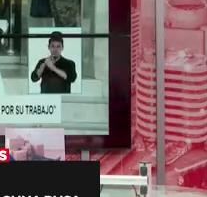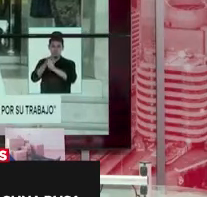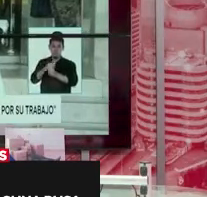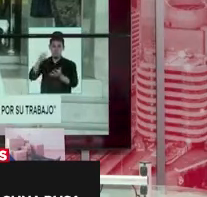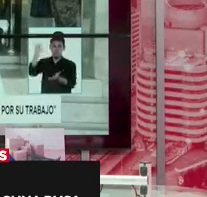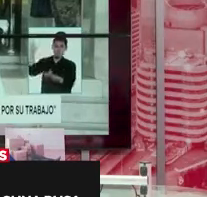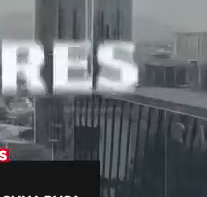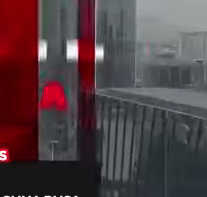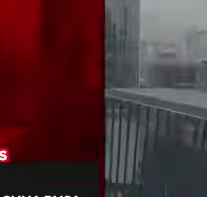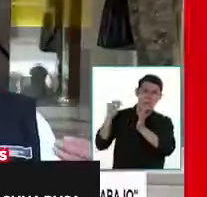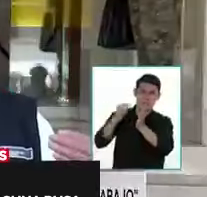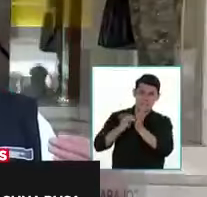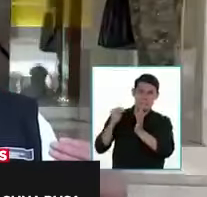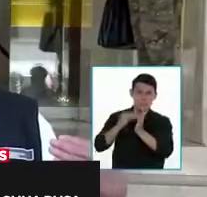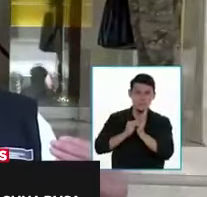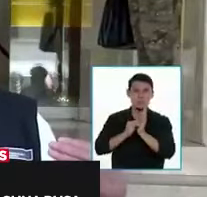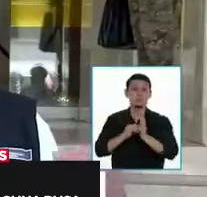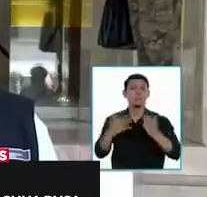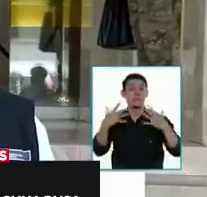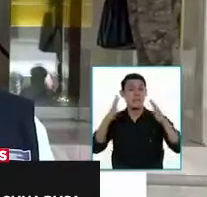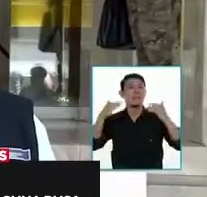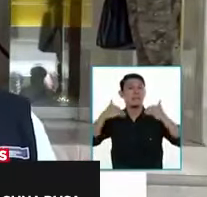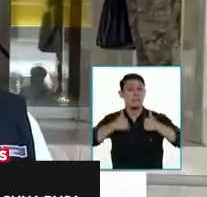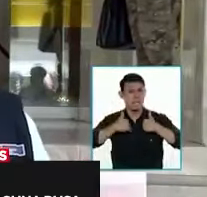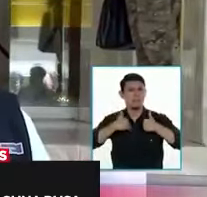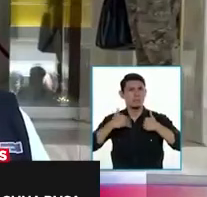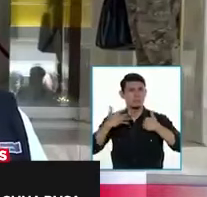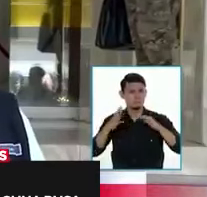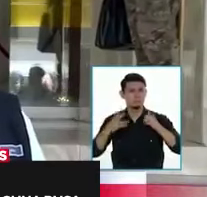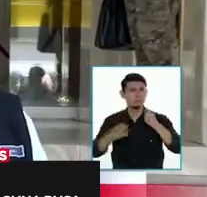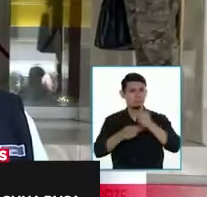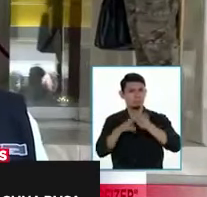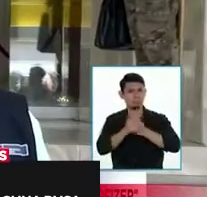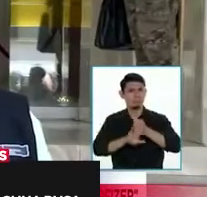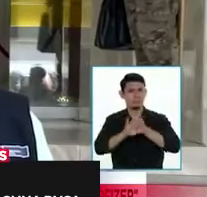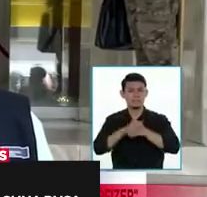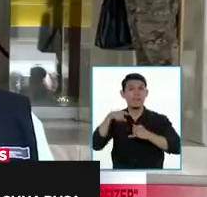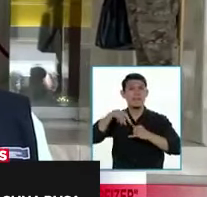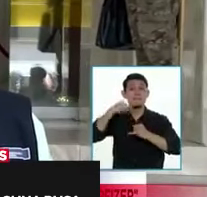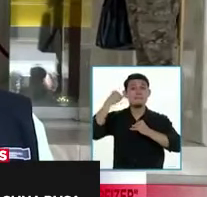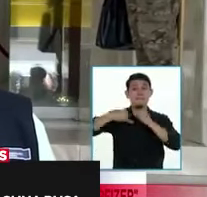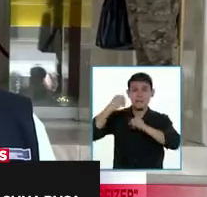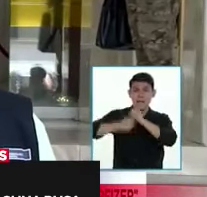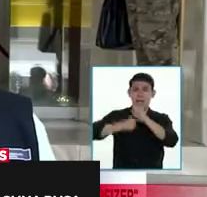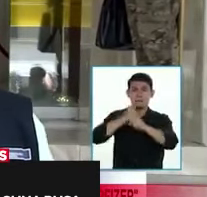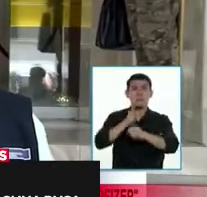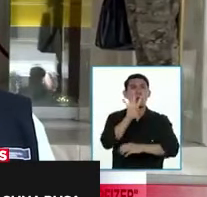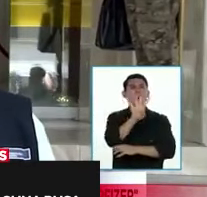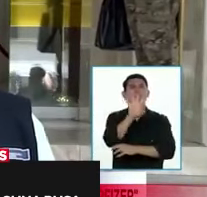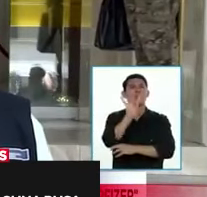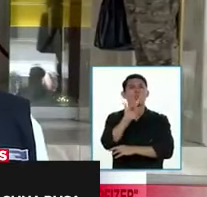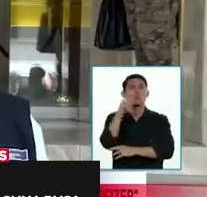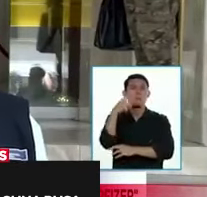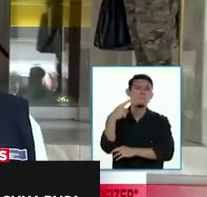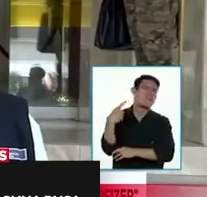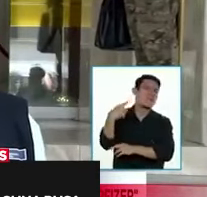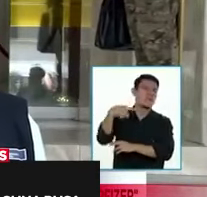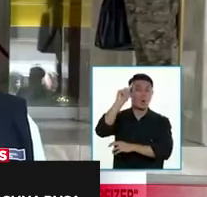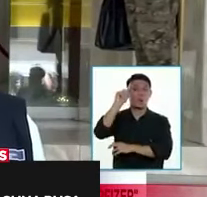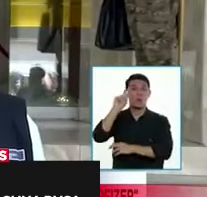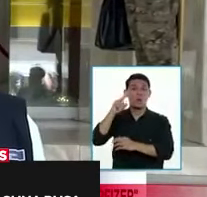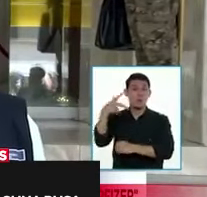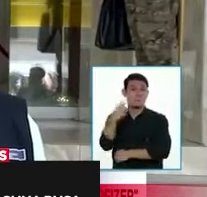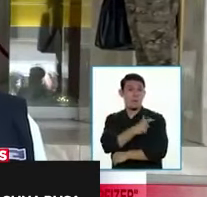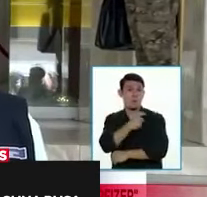letras. Tenemos ya asegurados de aquí a fin de año 48 millones de dosis